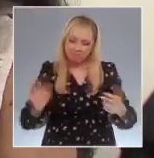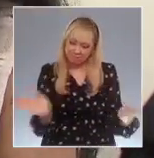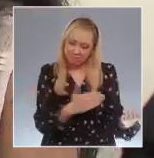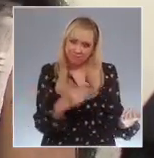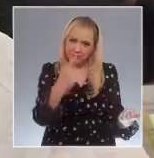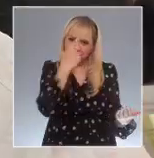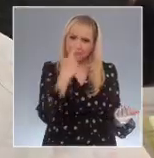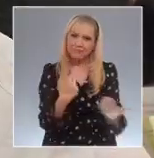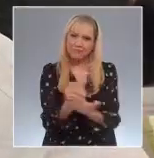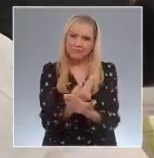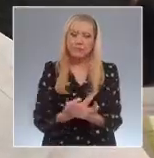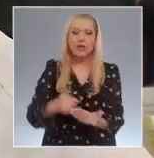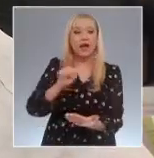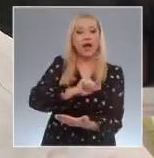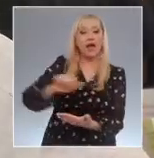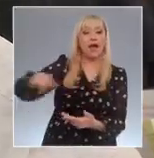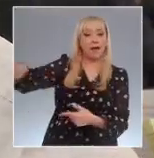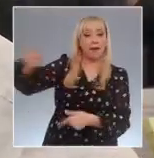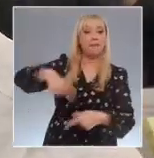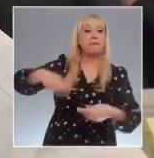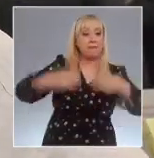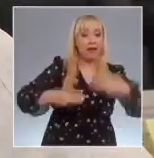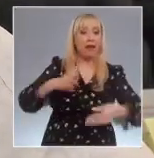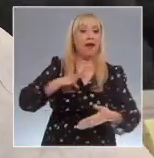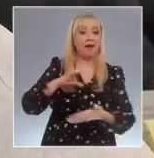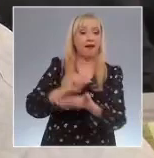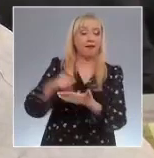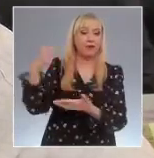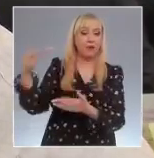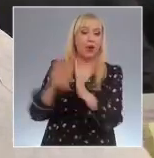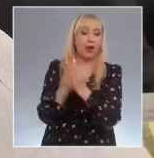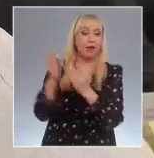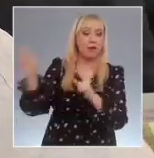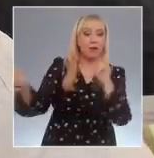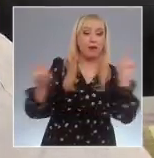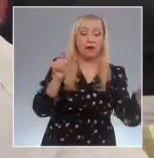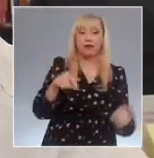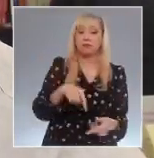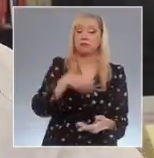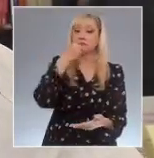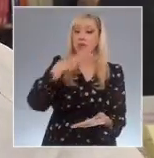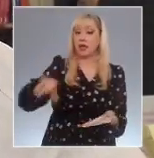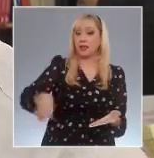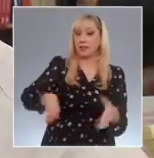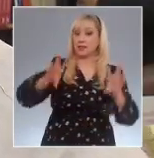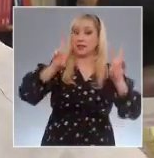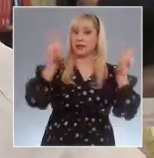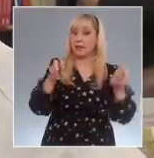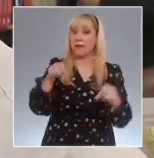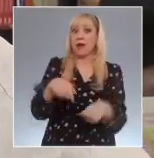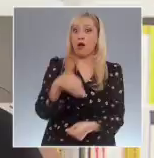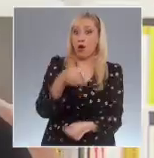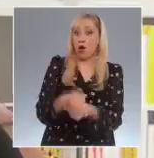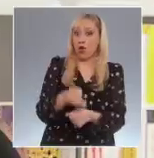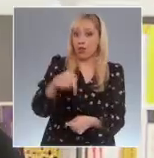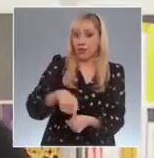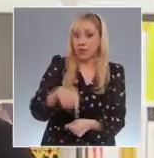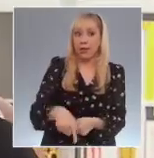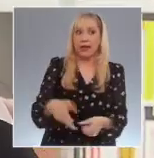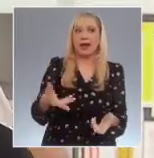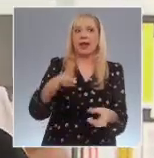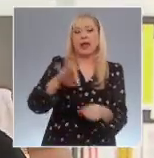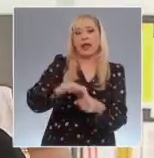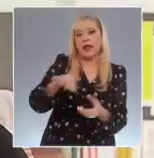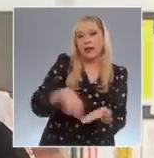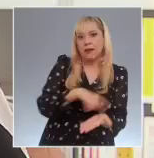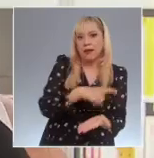escriben con nosotros. Muy interesantes, temas muy actuales y bueno, en este caso tema electoral y democracia. Esta oportunidad que